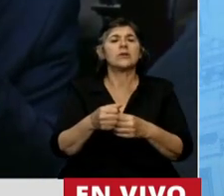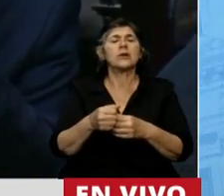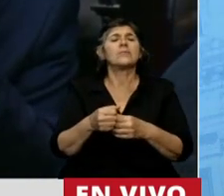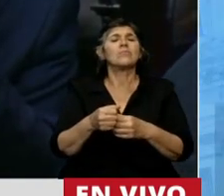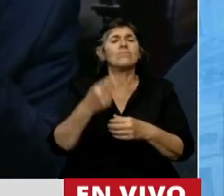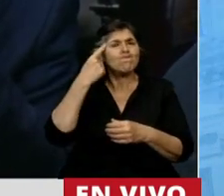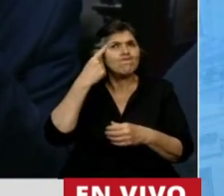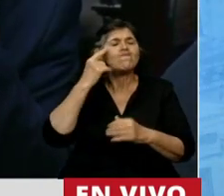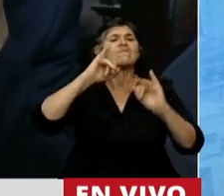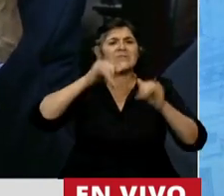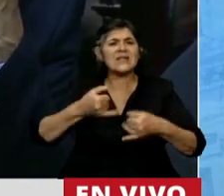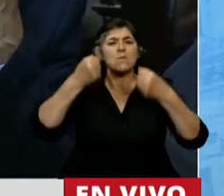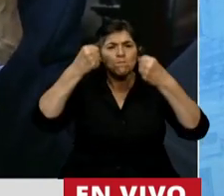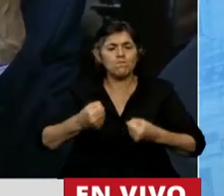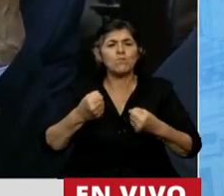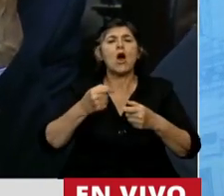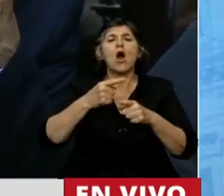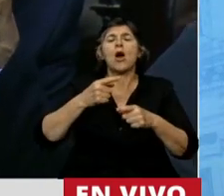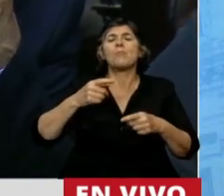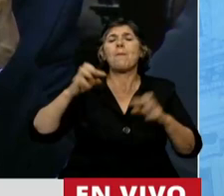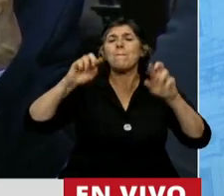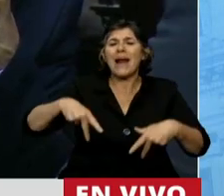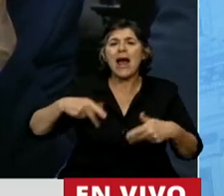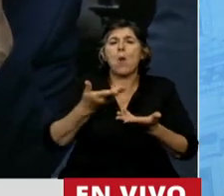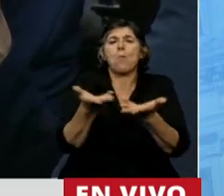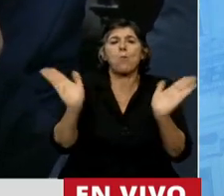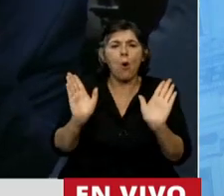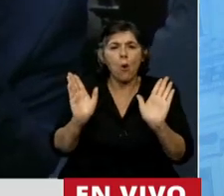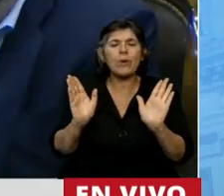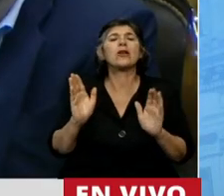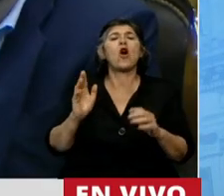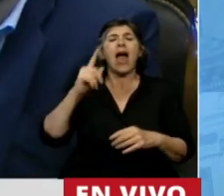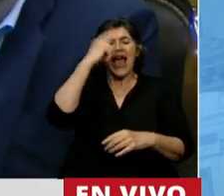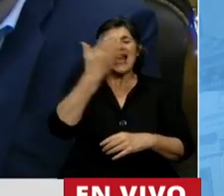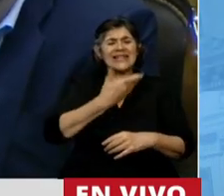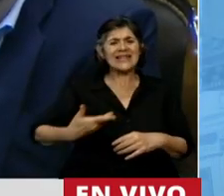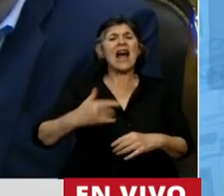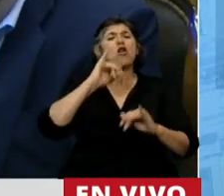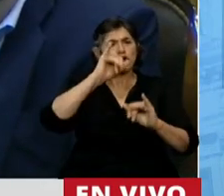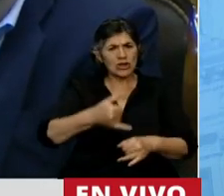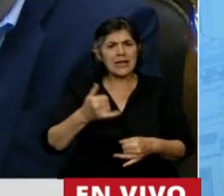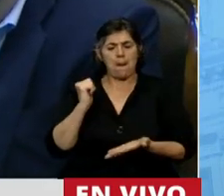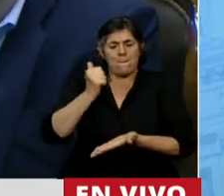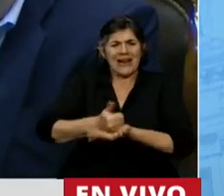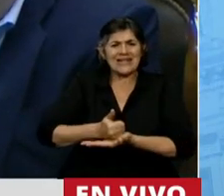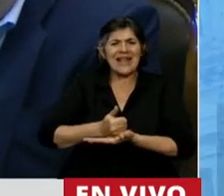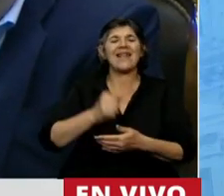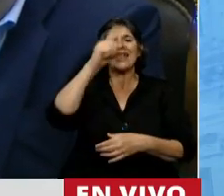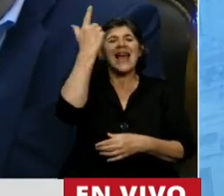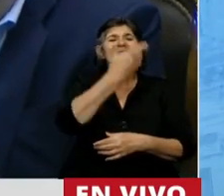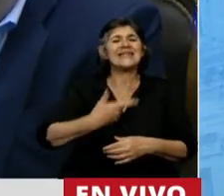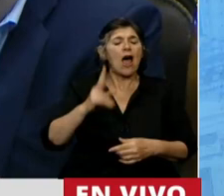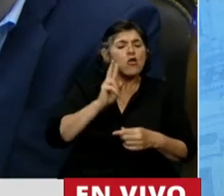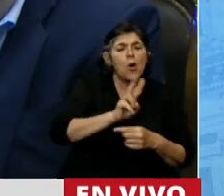públicas activas de un estado que esté presente de un estado que sea protector de un estado que genere políticas